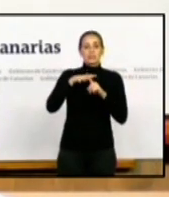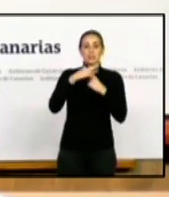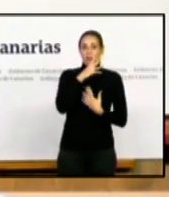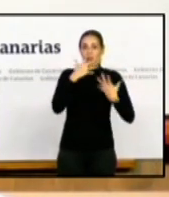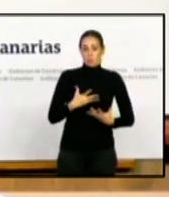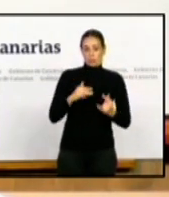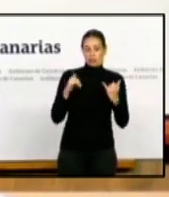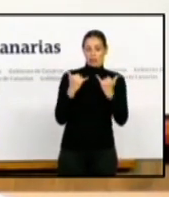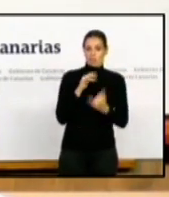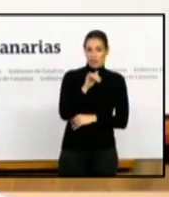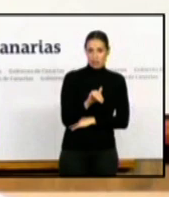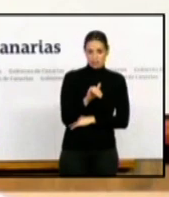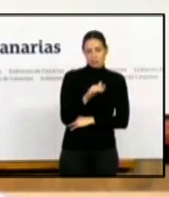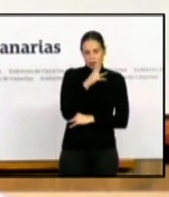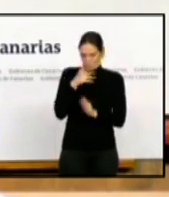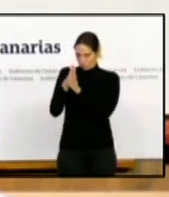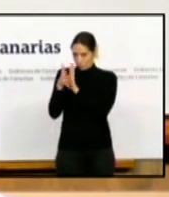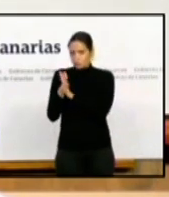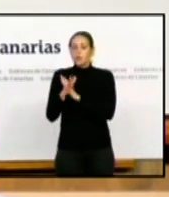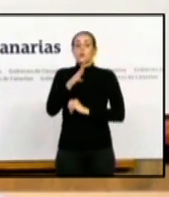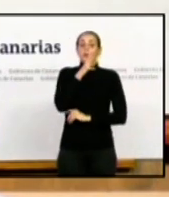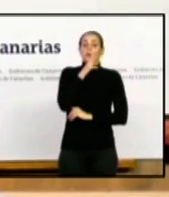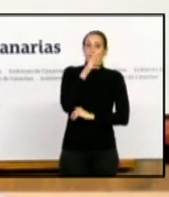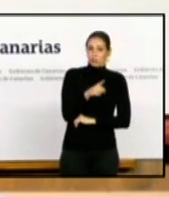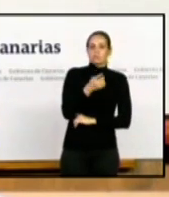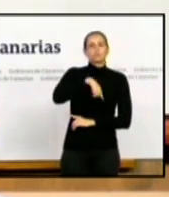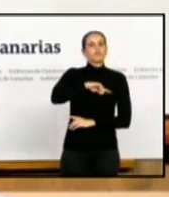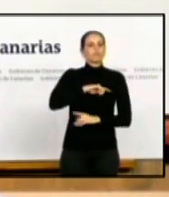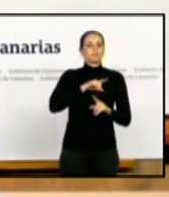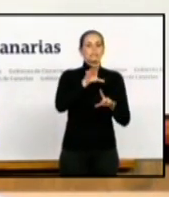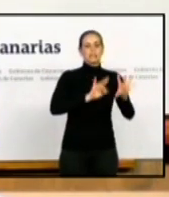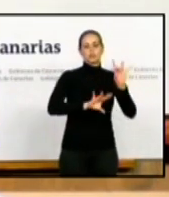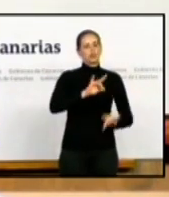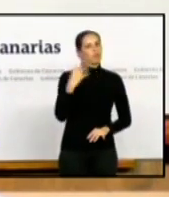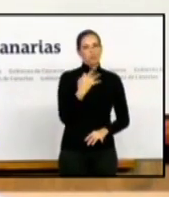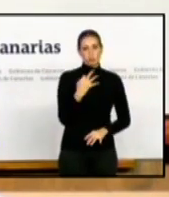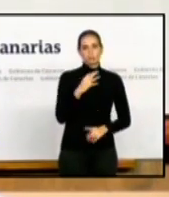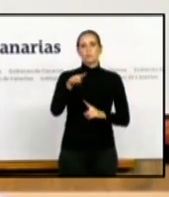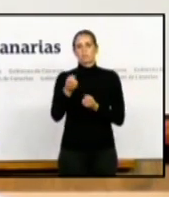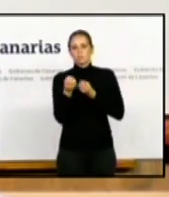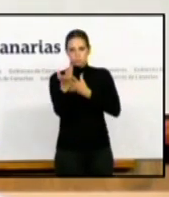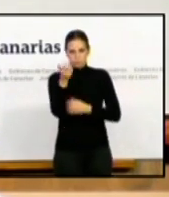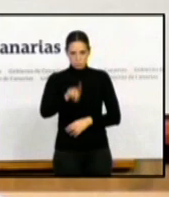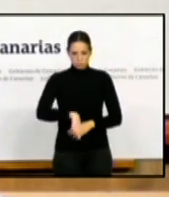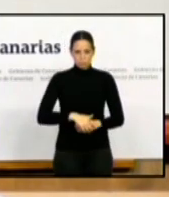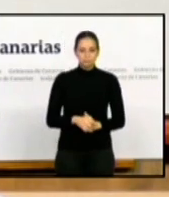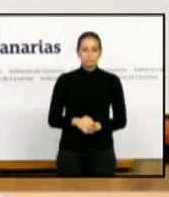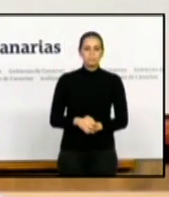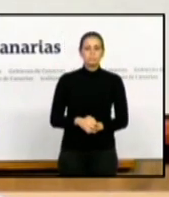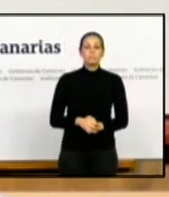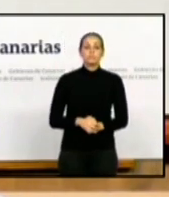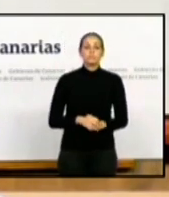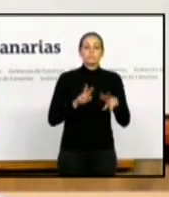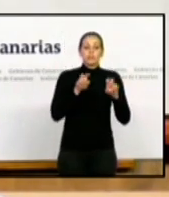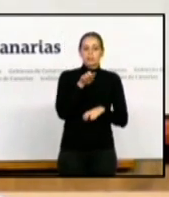explicaré, hemos tenido que tomar decisiones que también anunciaré posteriormente. Sobre este asunto, decir,